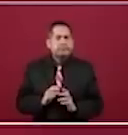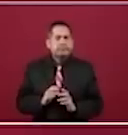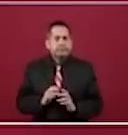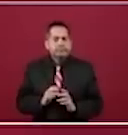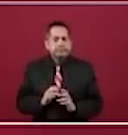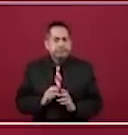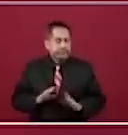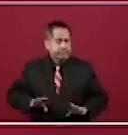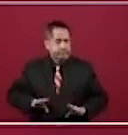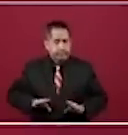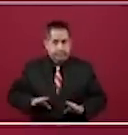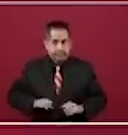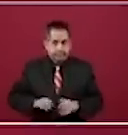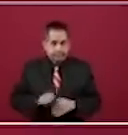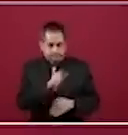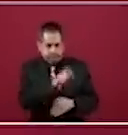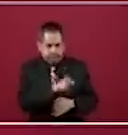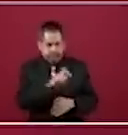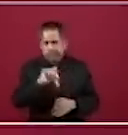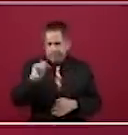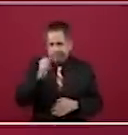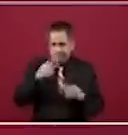las características de los técnicos,